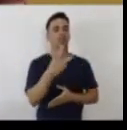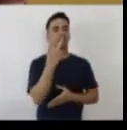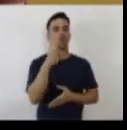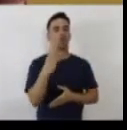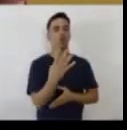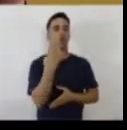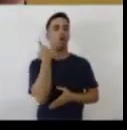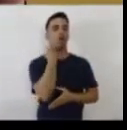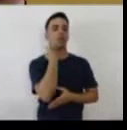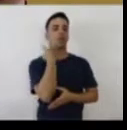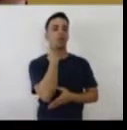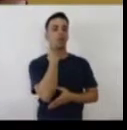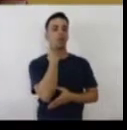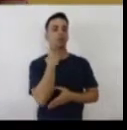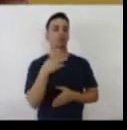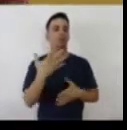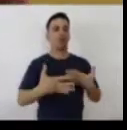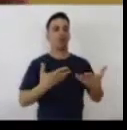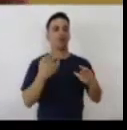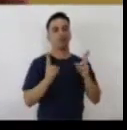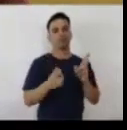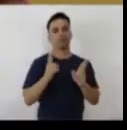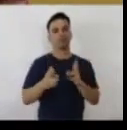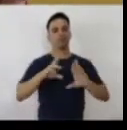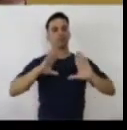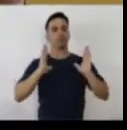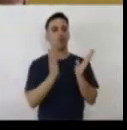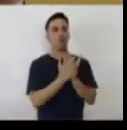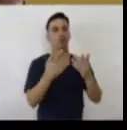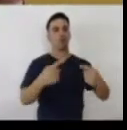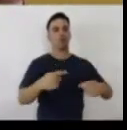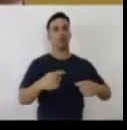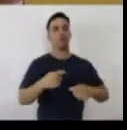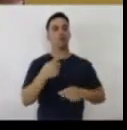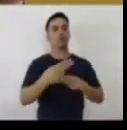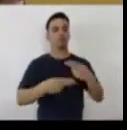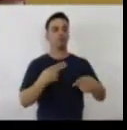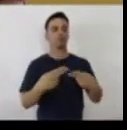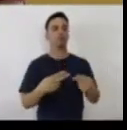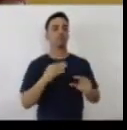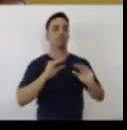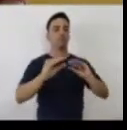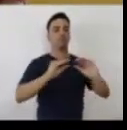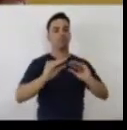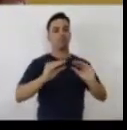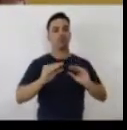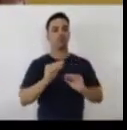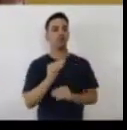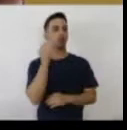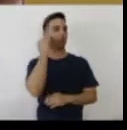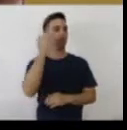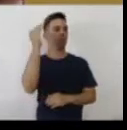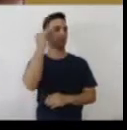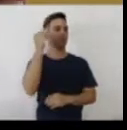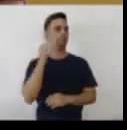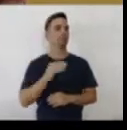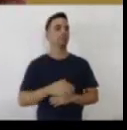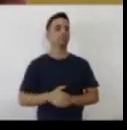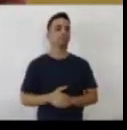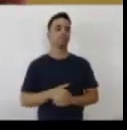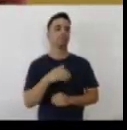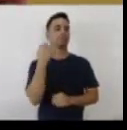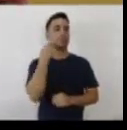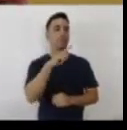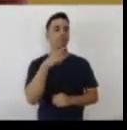tercero y cuarto año, para las actividades que tienen que realizar como parte de la preparación